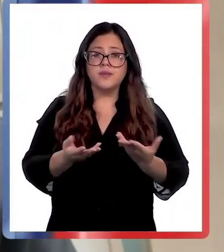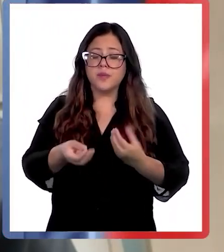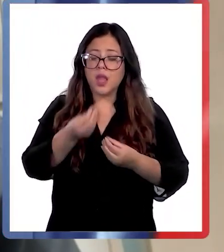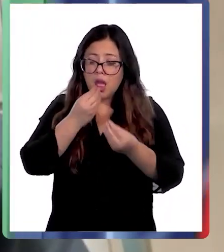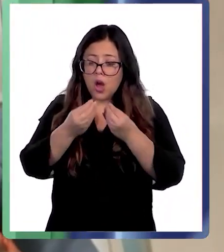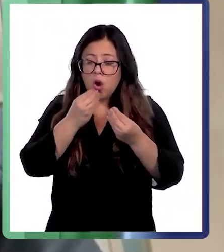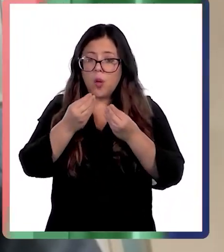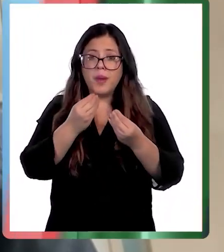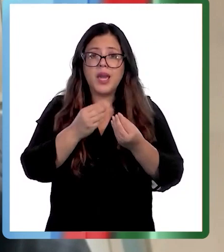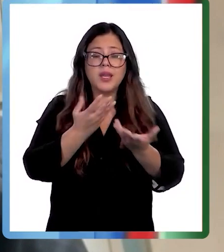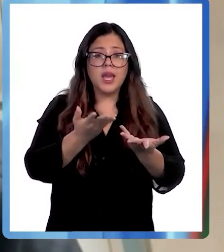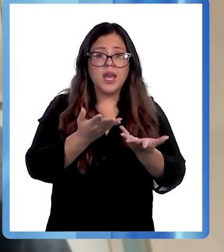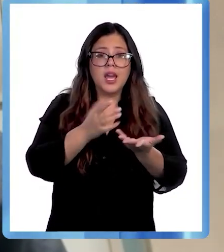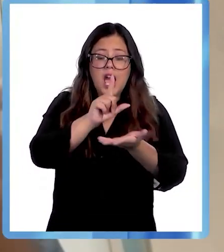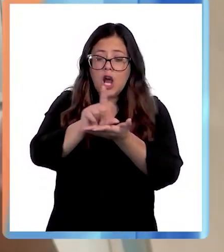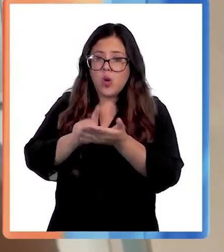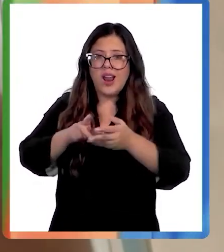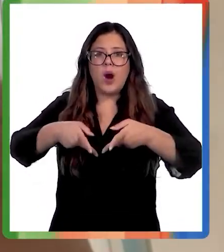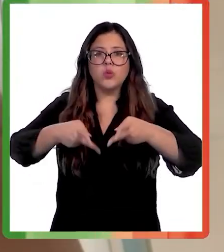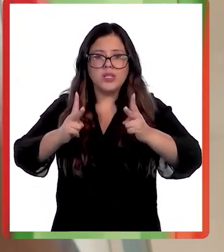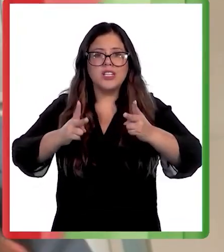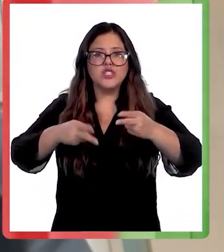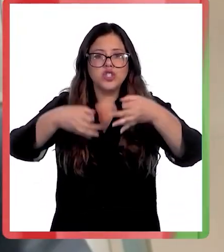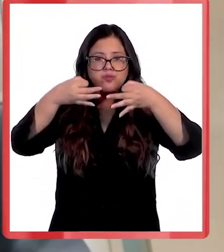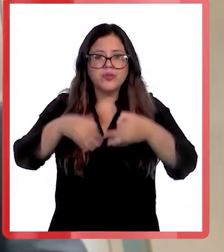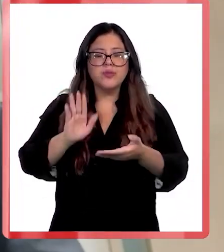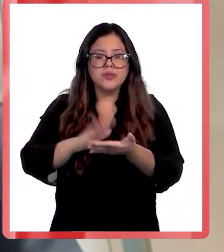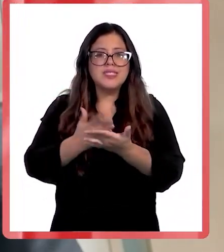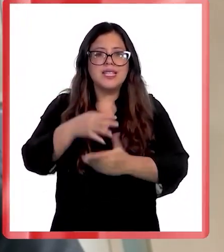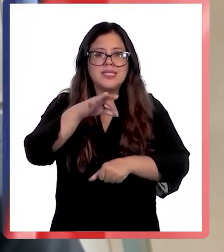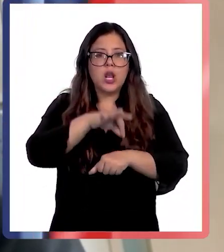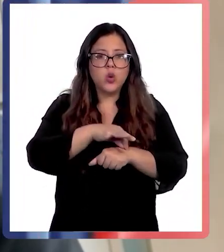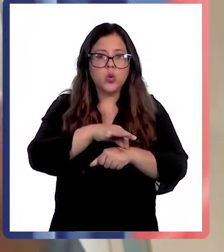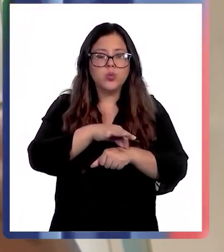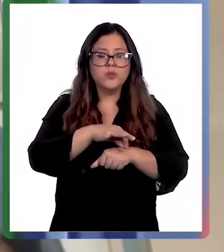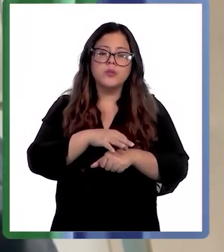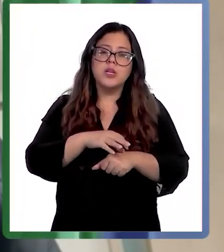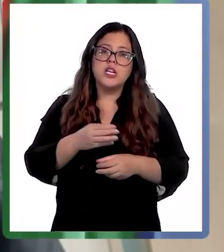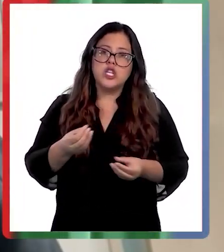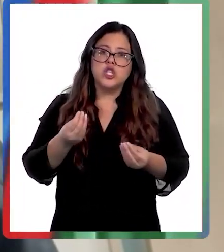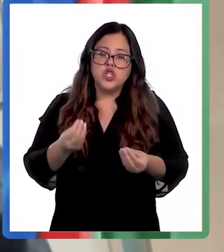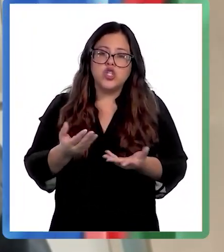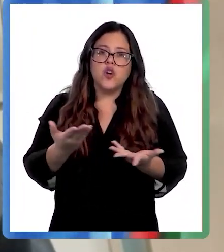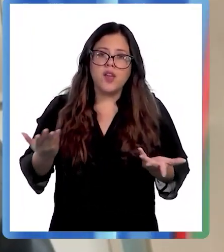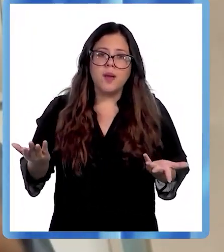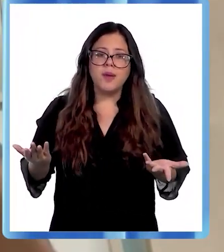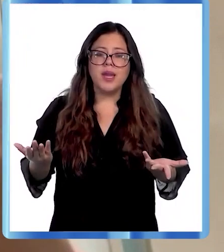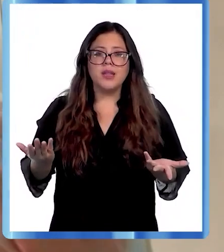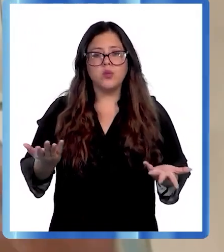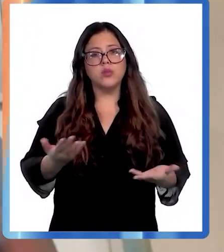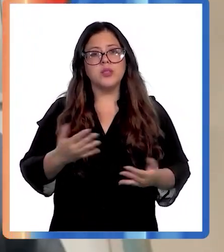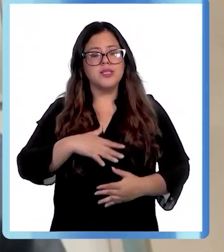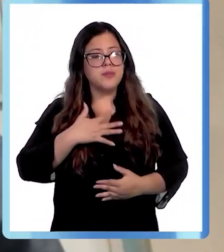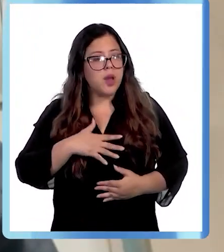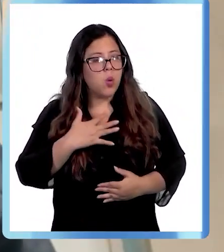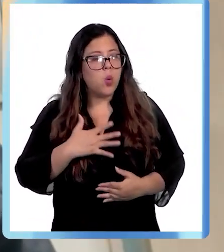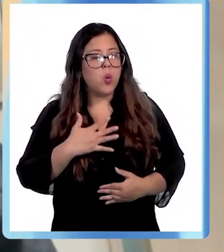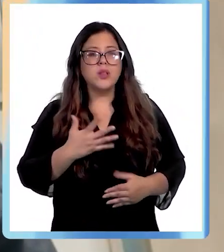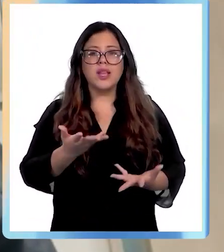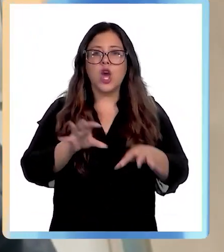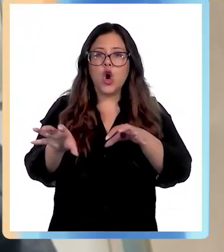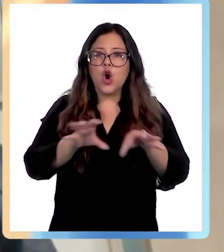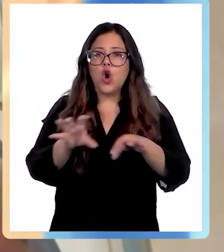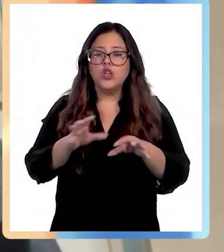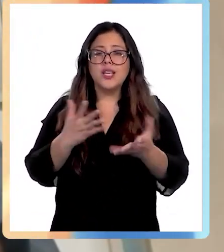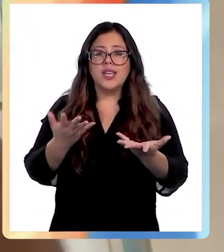de consumir alimentos en lugares que tengan autorización sanitaria para expender alimentos. Y de todas maneras, si vamos porque nos gusta los